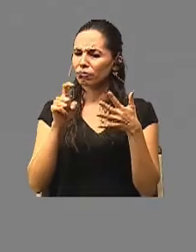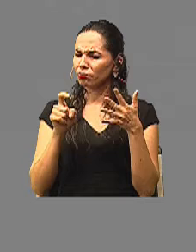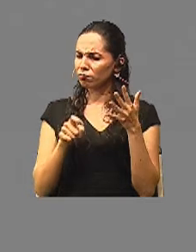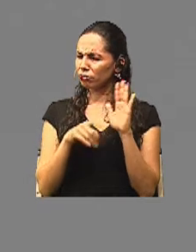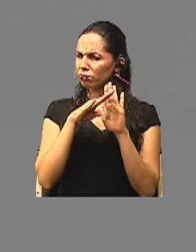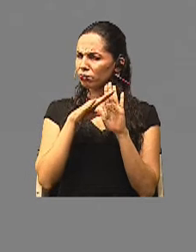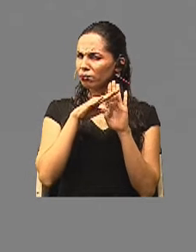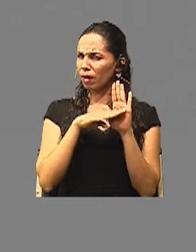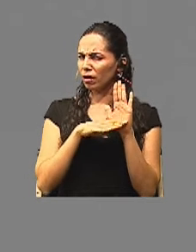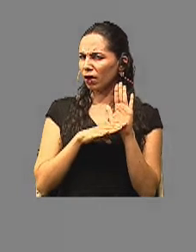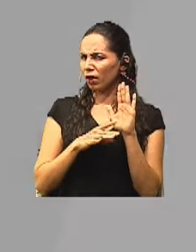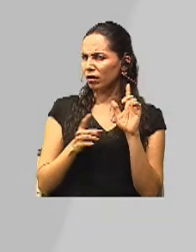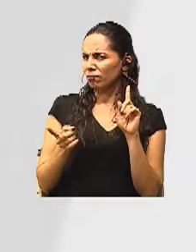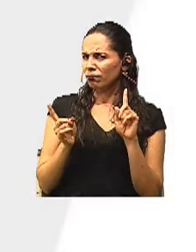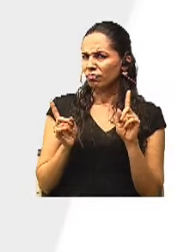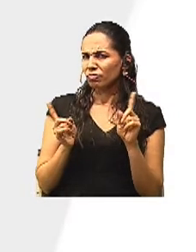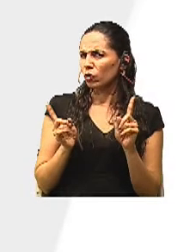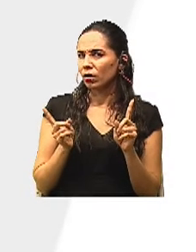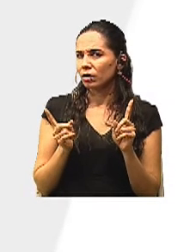necesitamos para esta aventura de hoy?